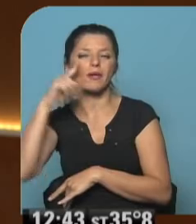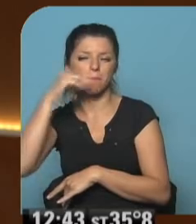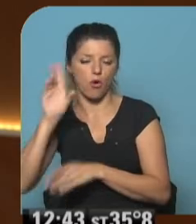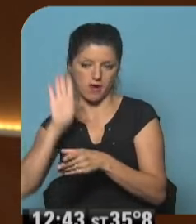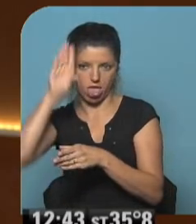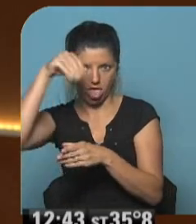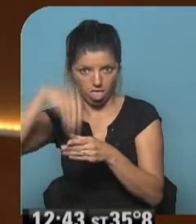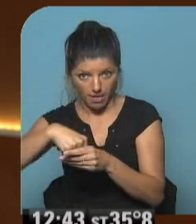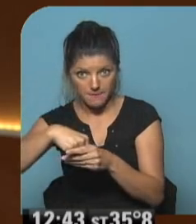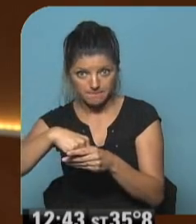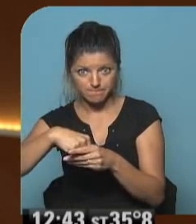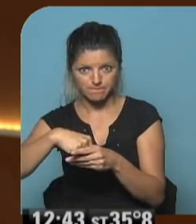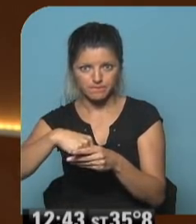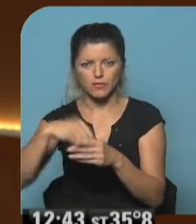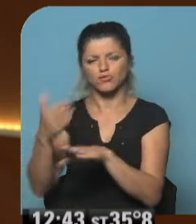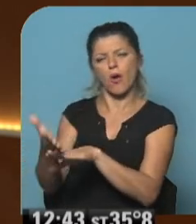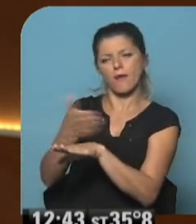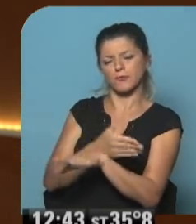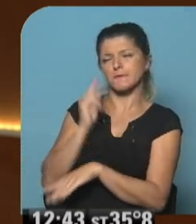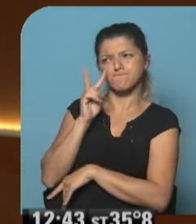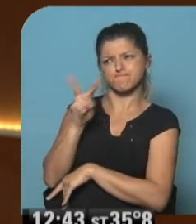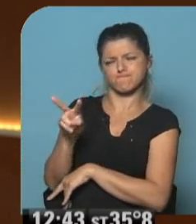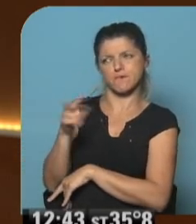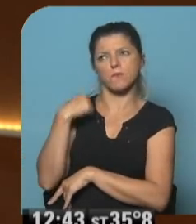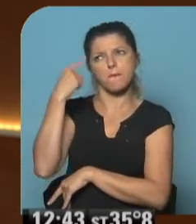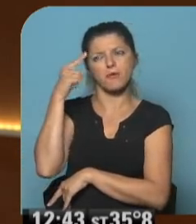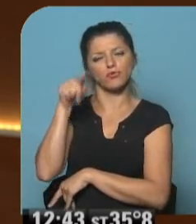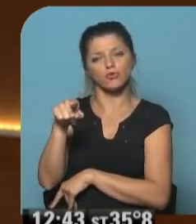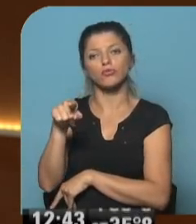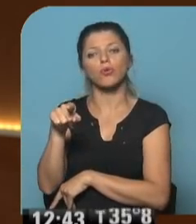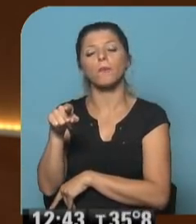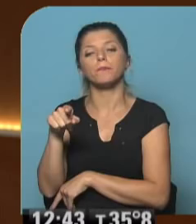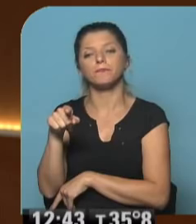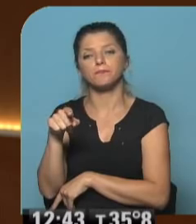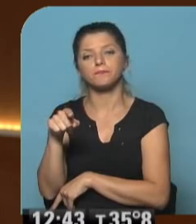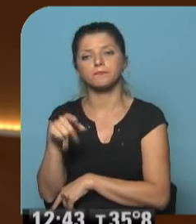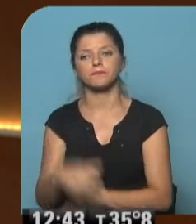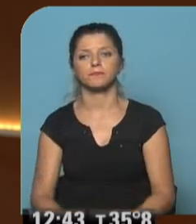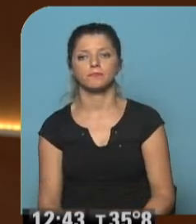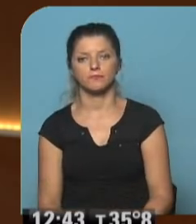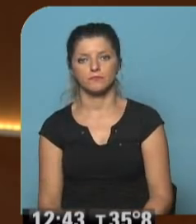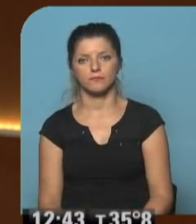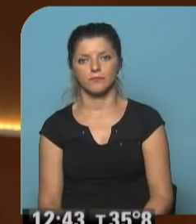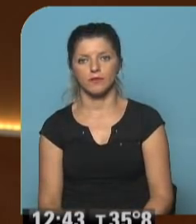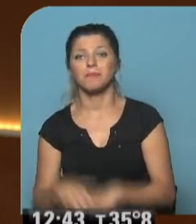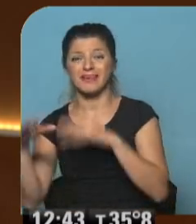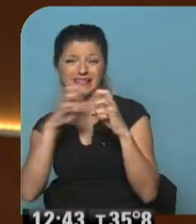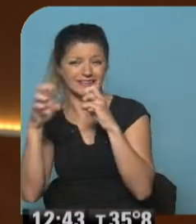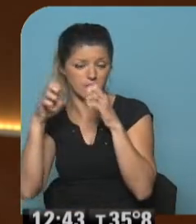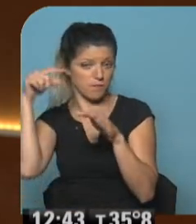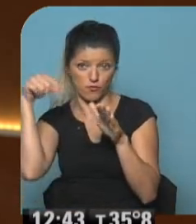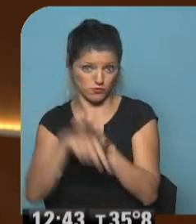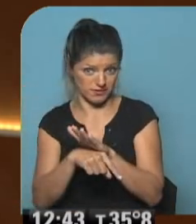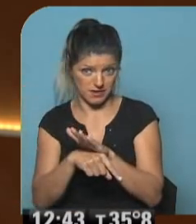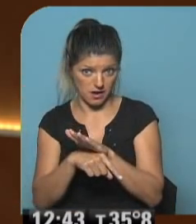eso serviría tal vez para darle más inflamación, más dramatismo a esta crisis, ¿no? Porque